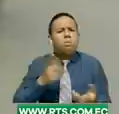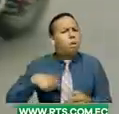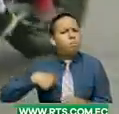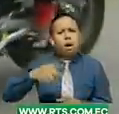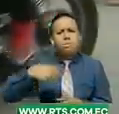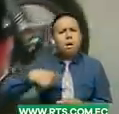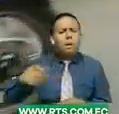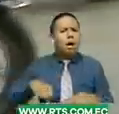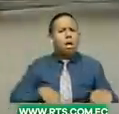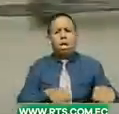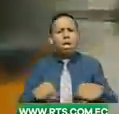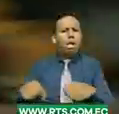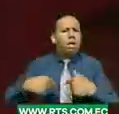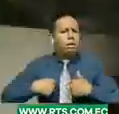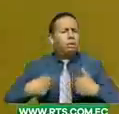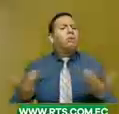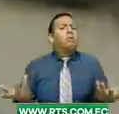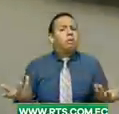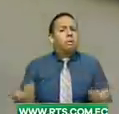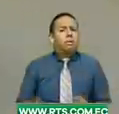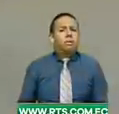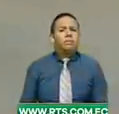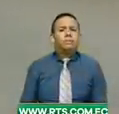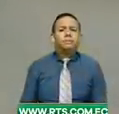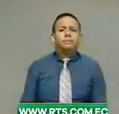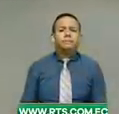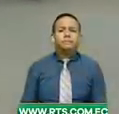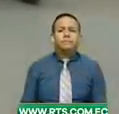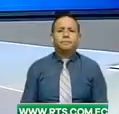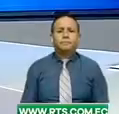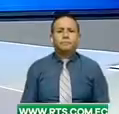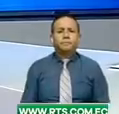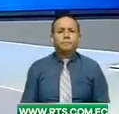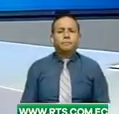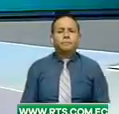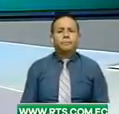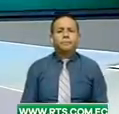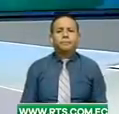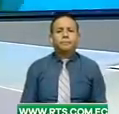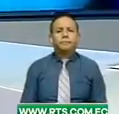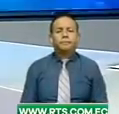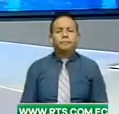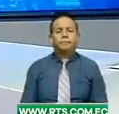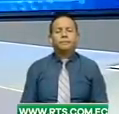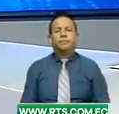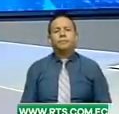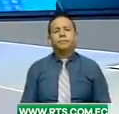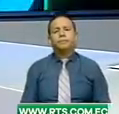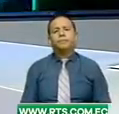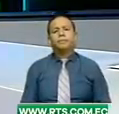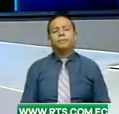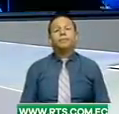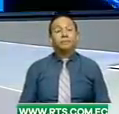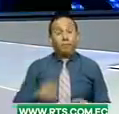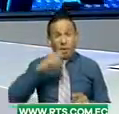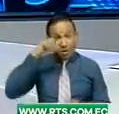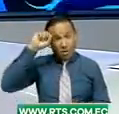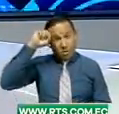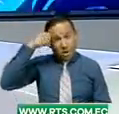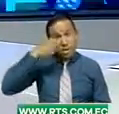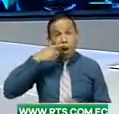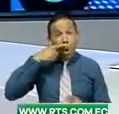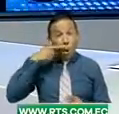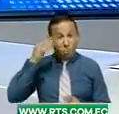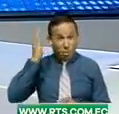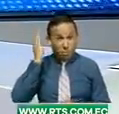días. Informó Jorge Escobar. Y otorgan habeas corpus al profesor Iván Baca, sentenciado